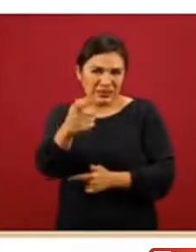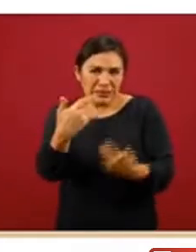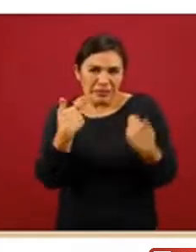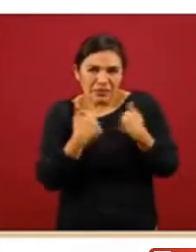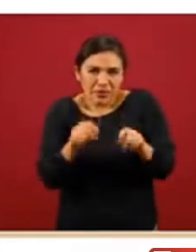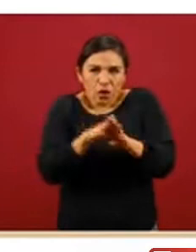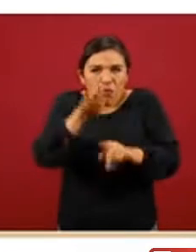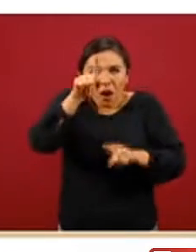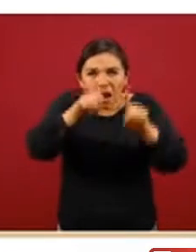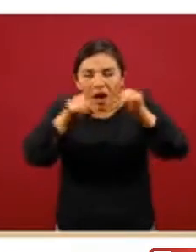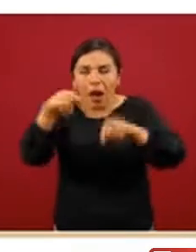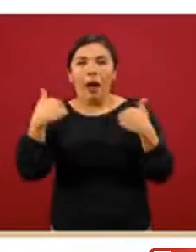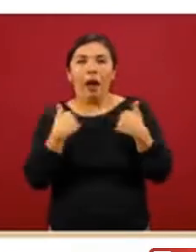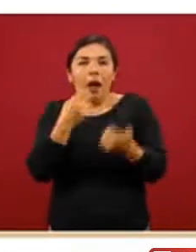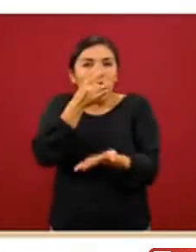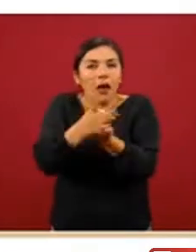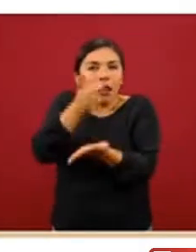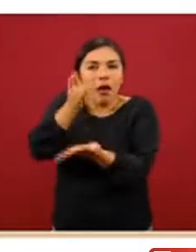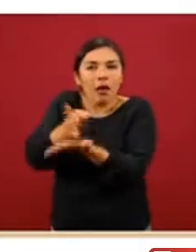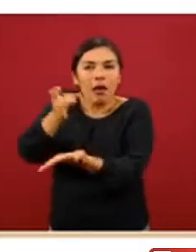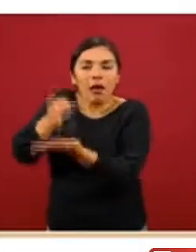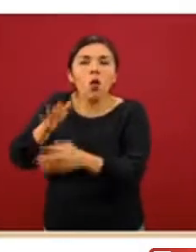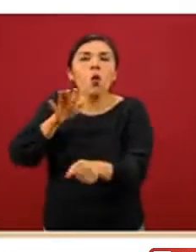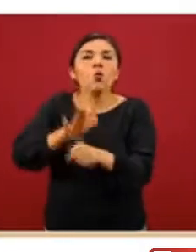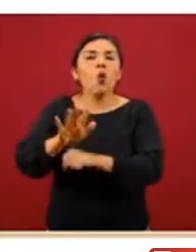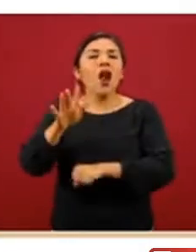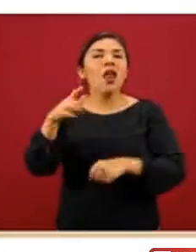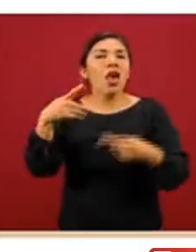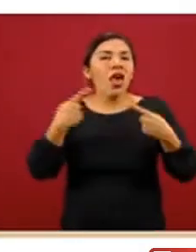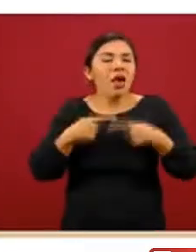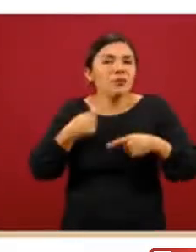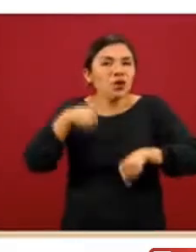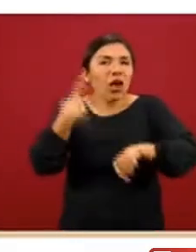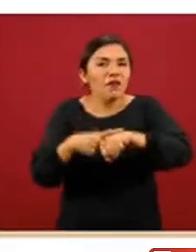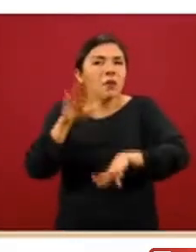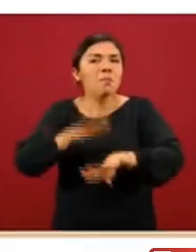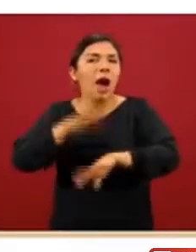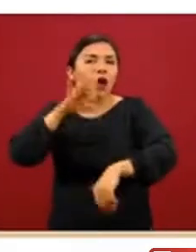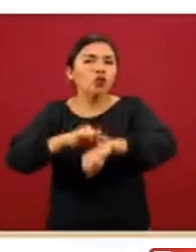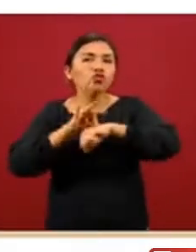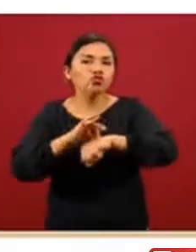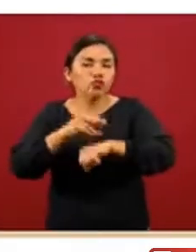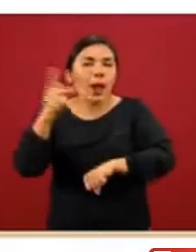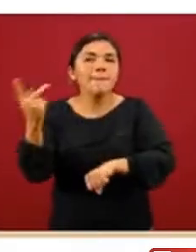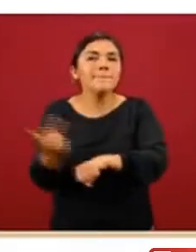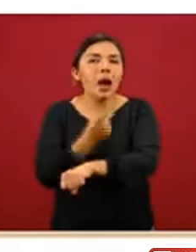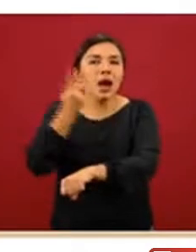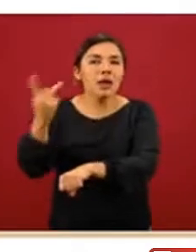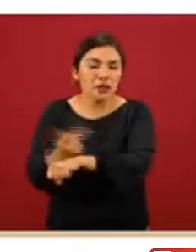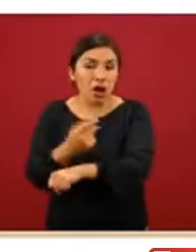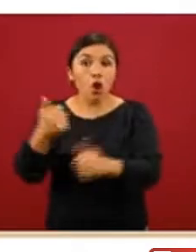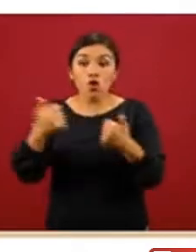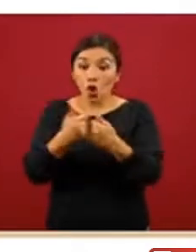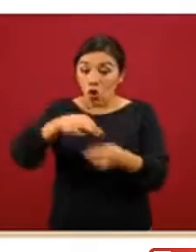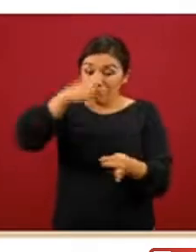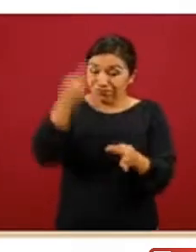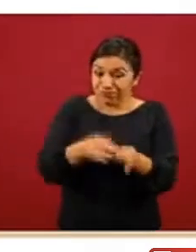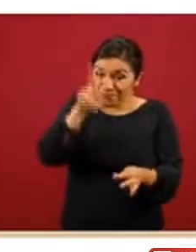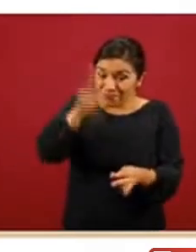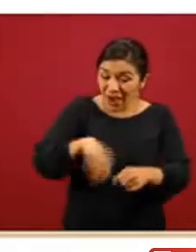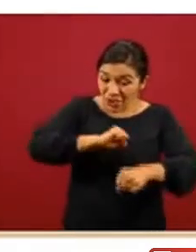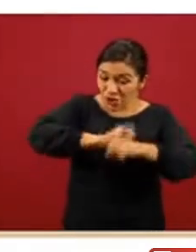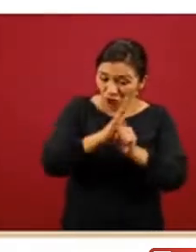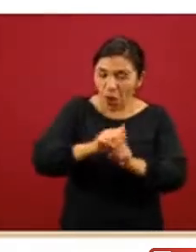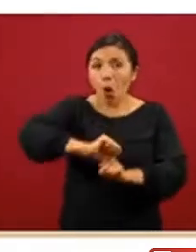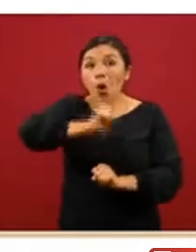este gráfico, que podamos ver un poco la magnitud más real de lo que está sucediendo, no solo viendo los confirmados, sino viendo además los que están